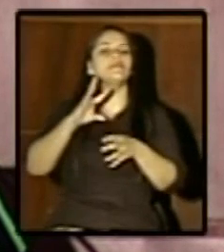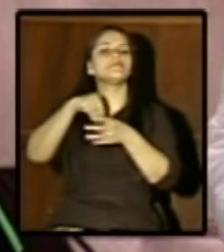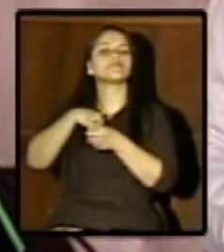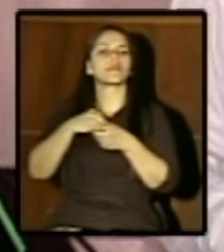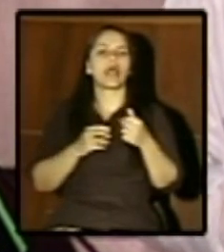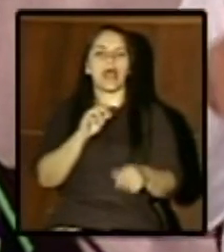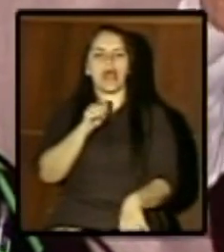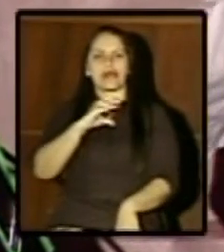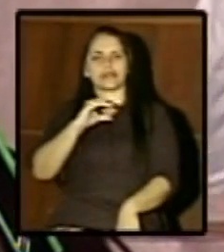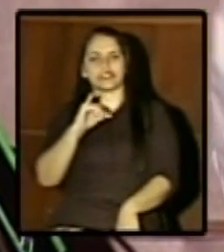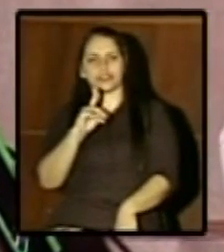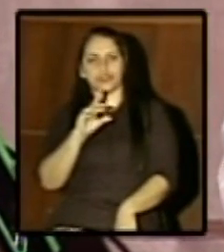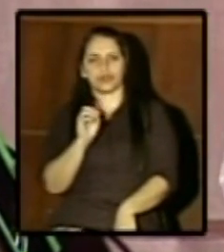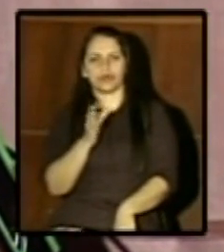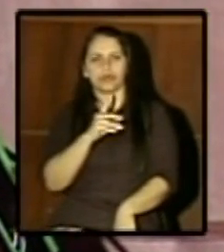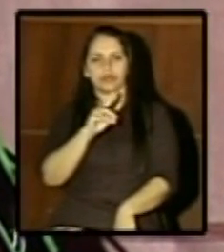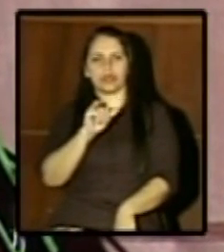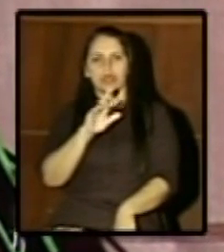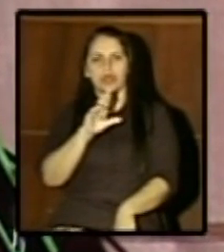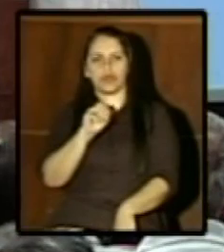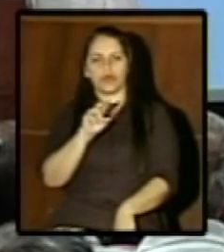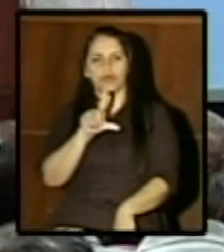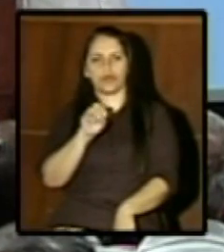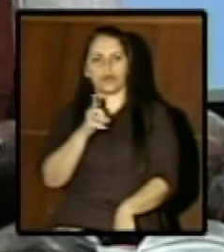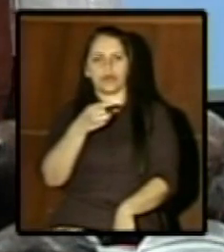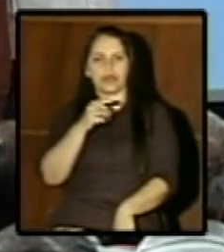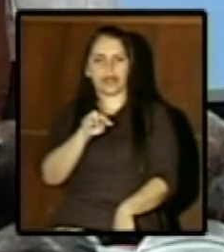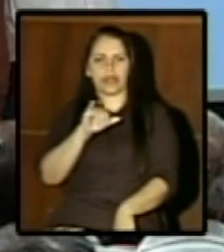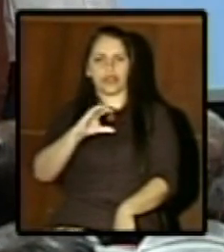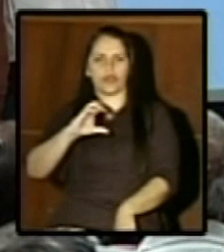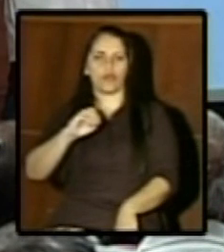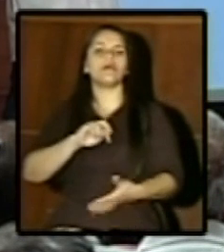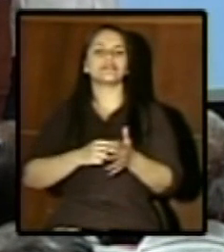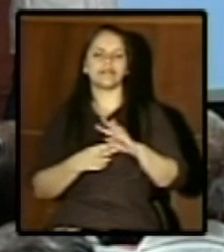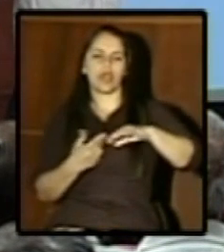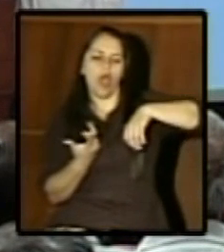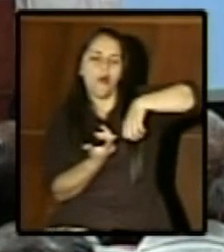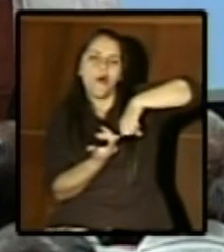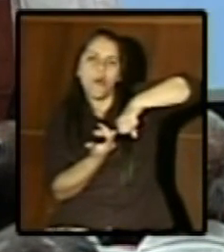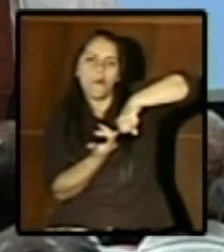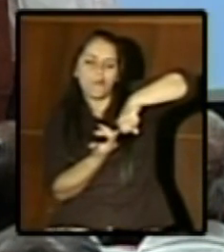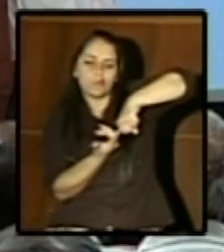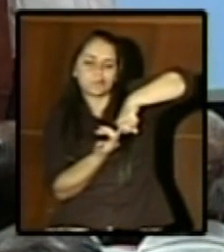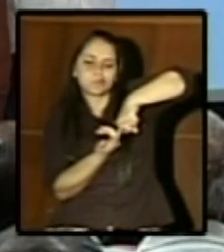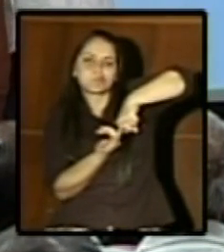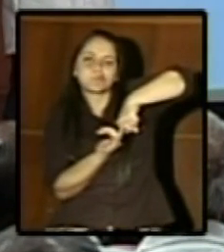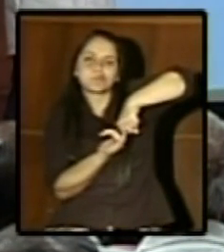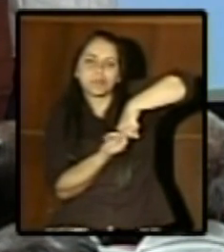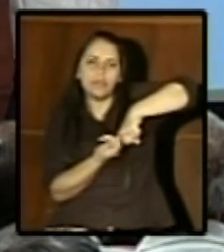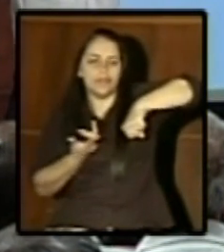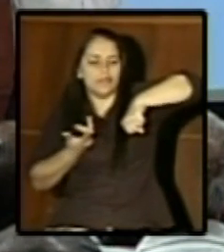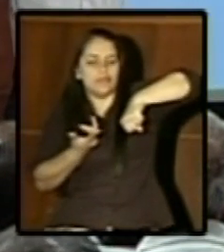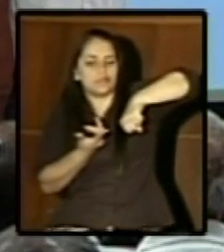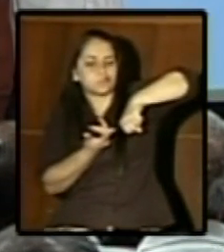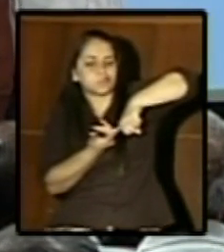Dentro de este grupo de medicamentos también tenemos lo que es el ácido hialurónico. Es una sustancia que se inyecta en las articulaciones y que es como un